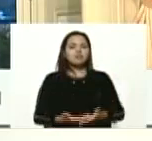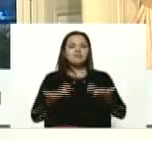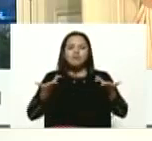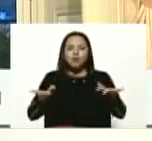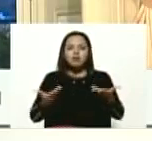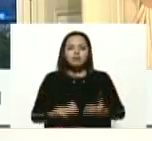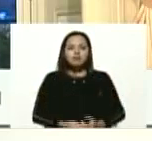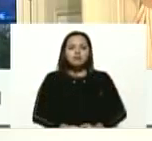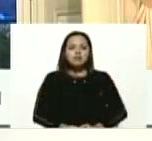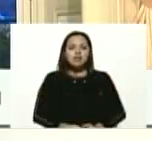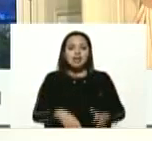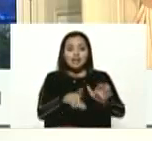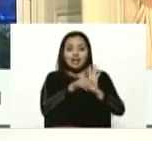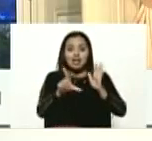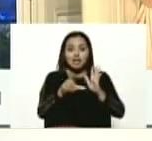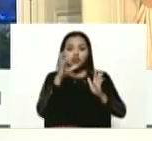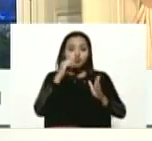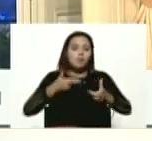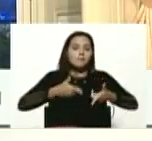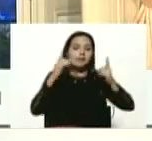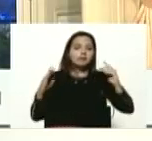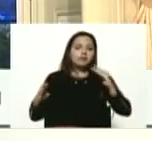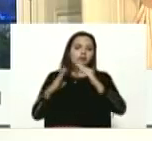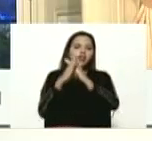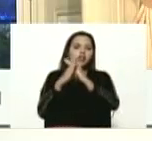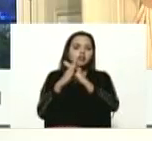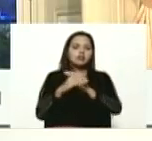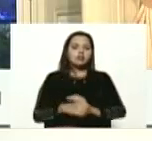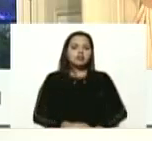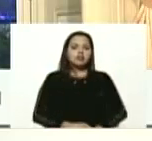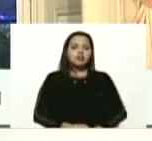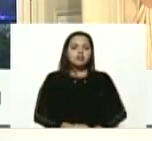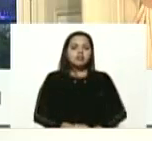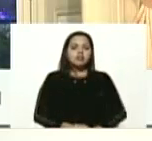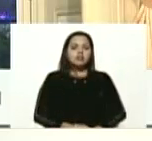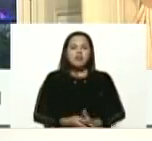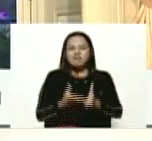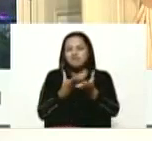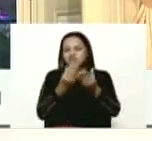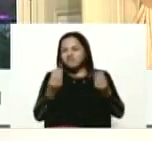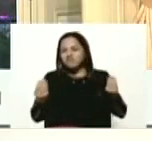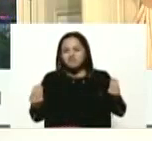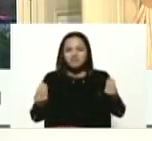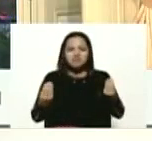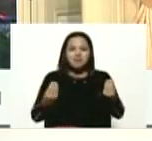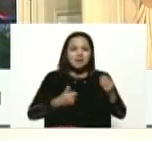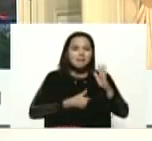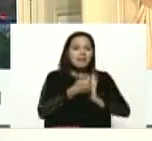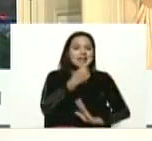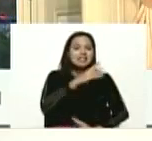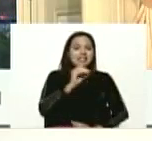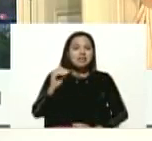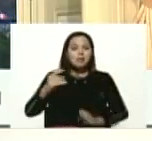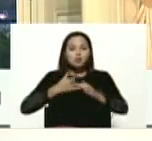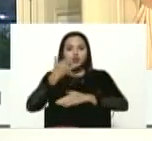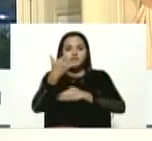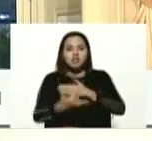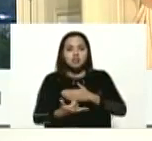que con la ley antibloqueo son cientos de proyectos de